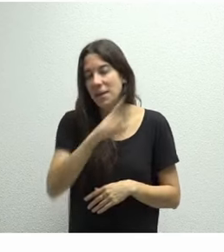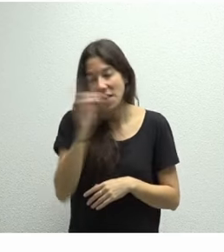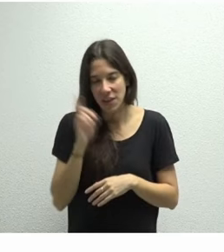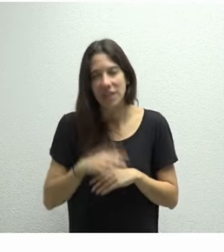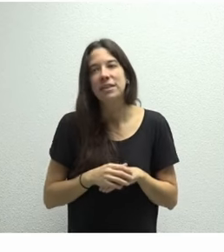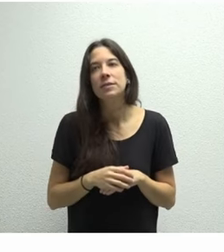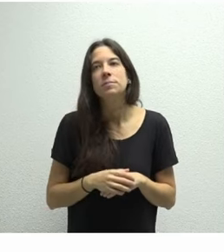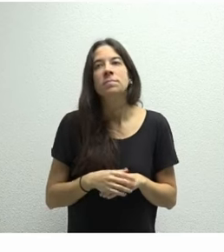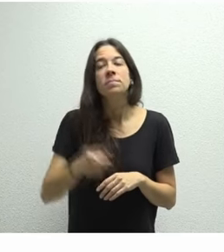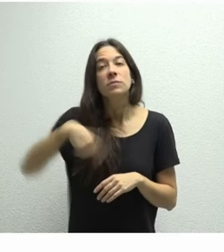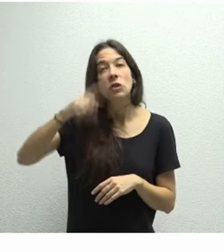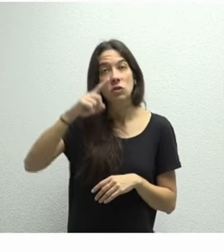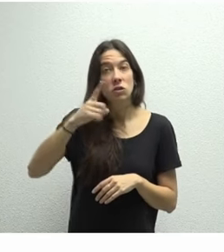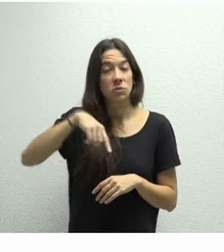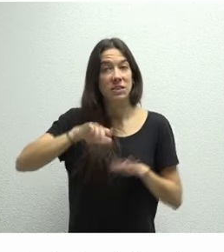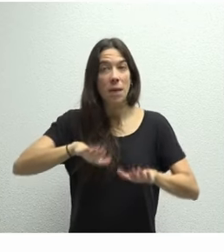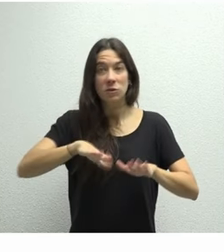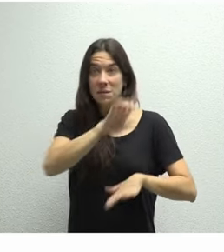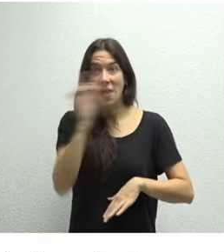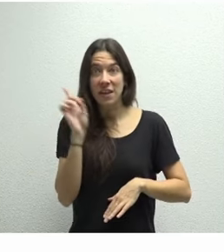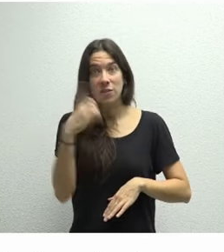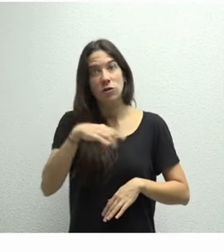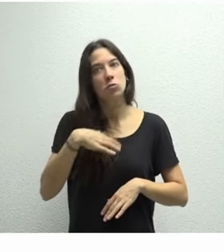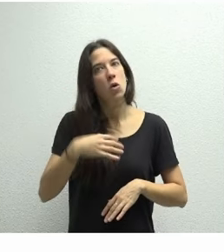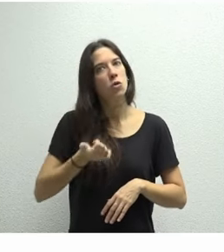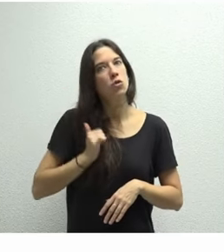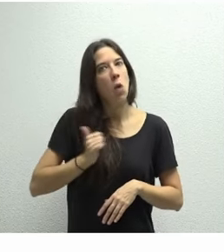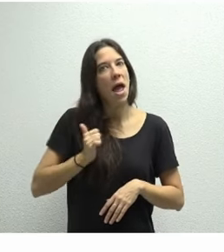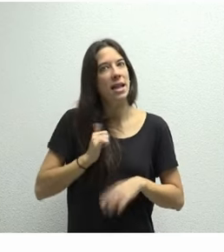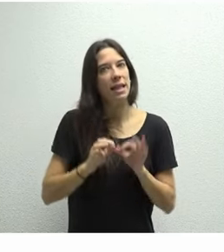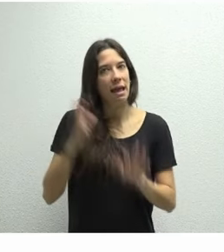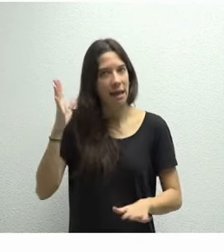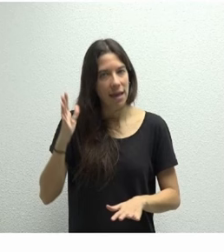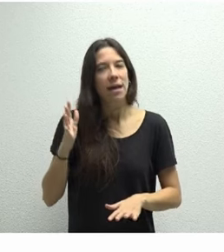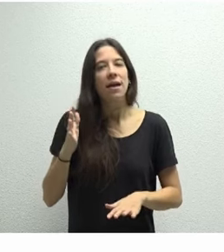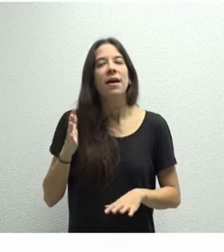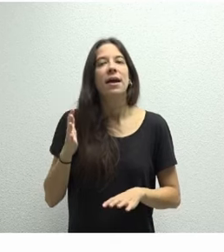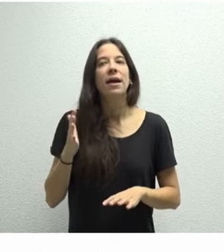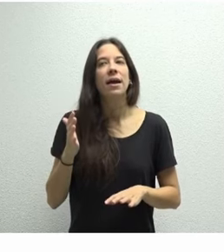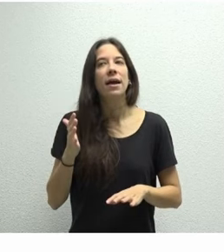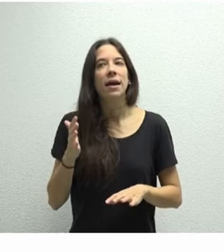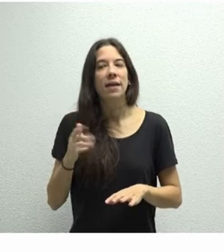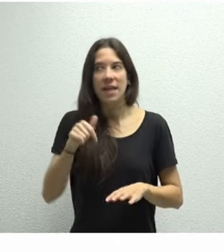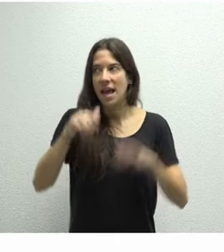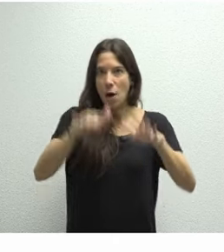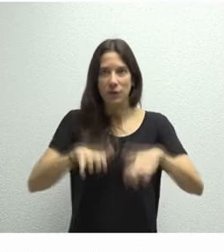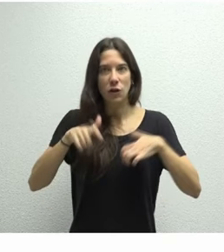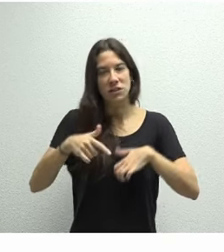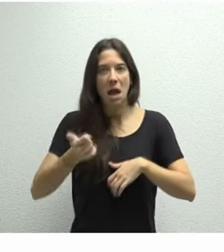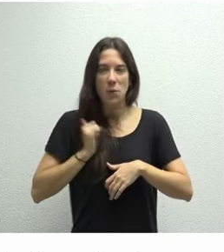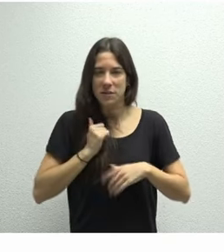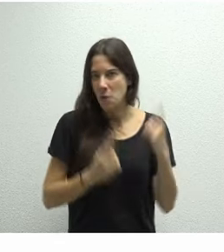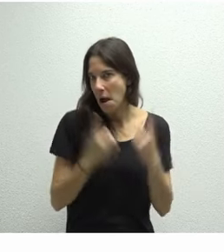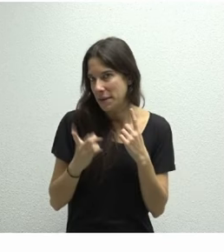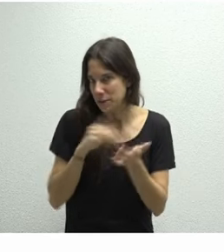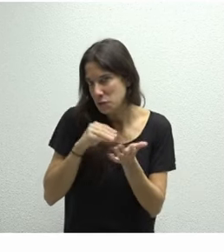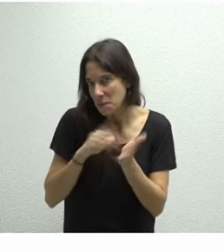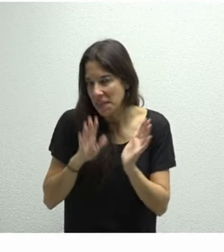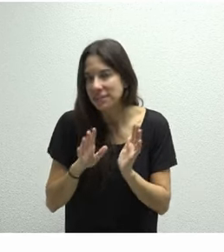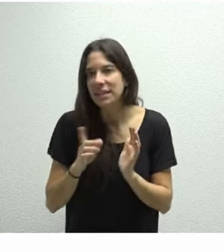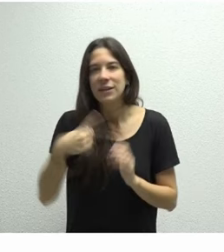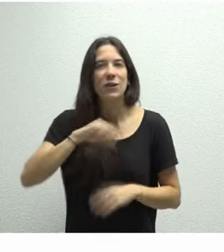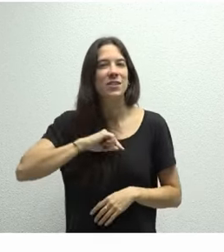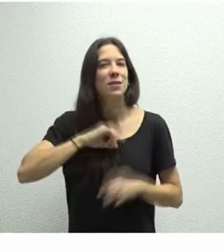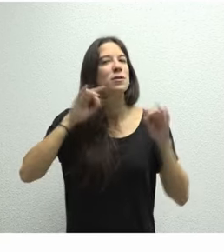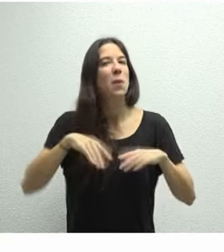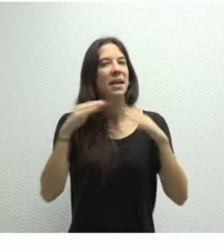estamos en Madrid tenemos la suerte de aprovechar este auditorio muchas veces y la verdad que como tú bien dices nos sentimos como en casa Así que muchas gracias por